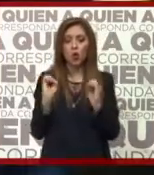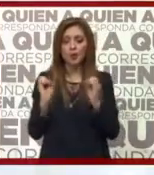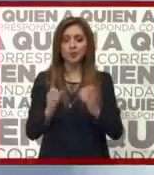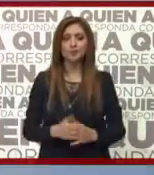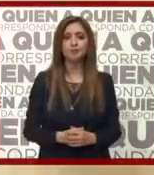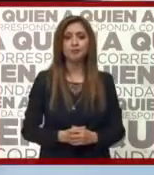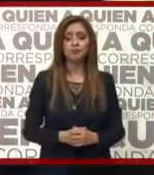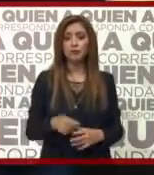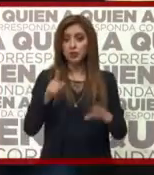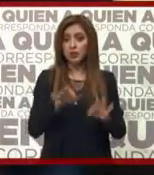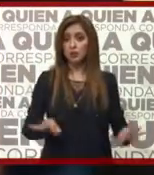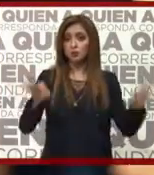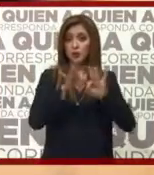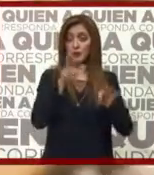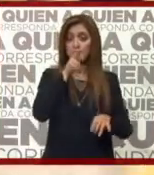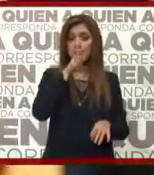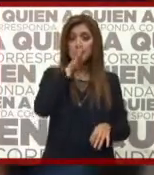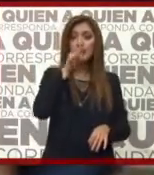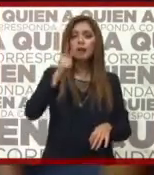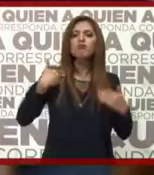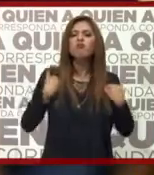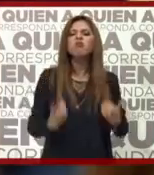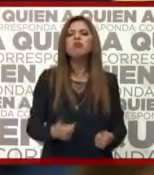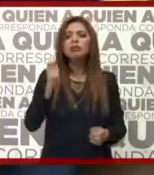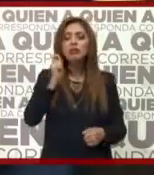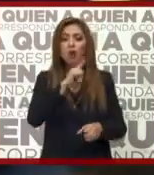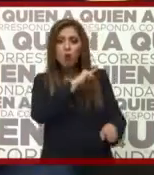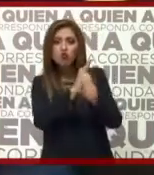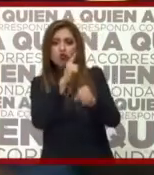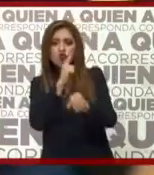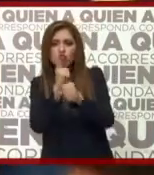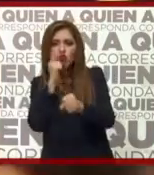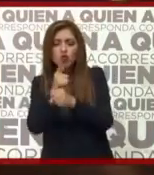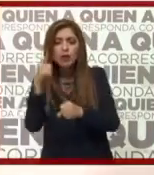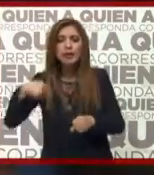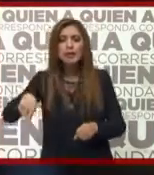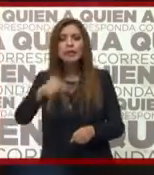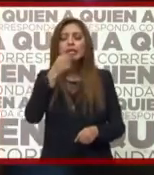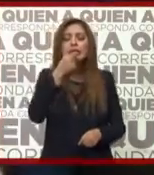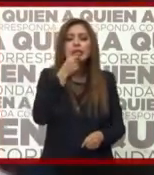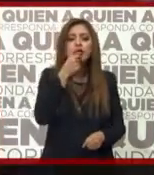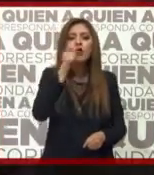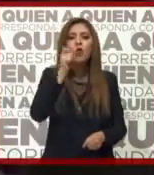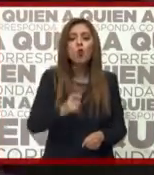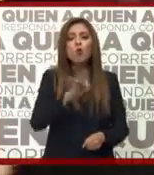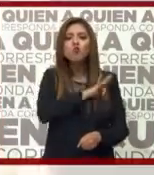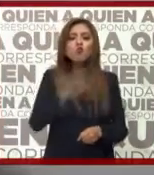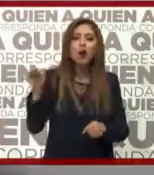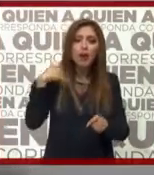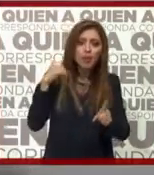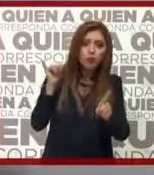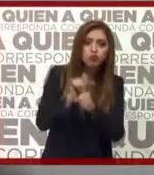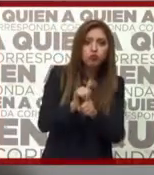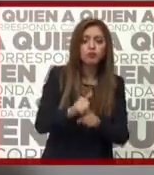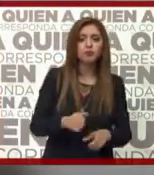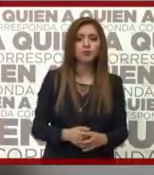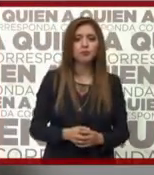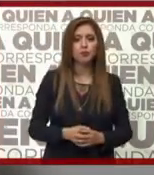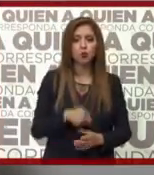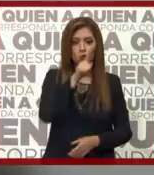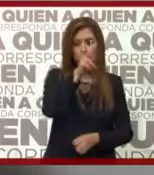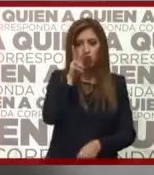importante que los padres aprendan a detectar focos rojos que indican que los pequeños pudieran ser acosadores si este chiquito